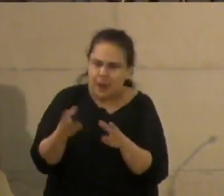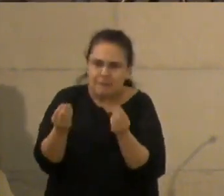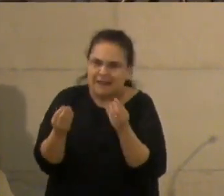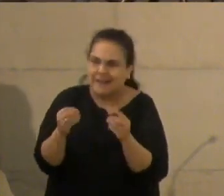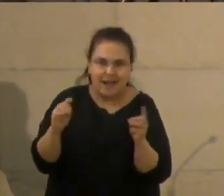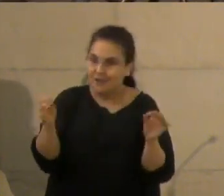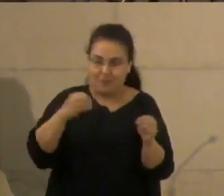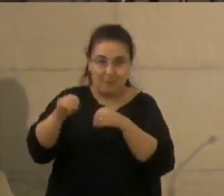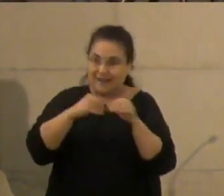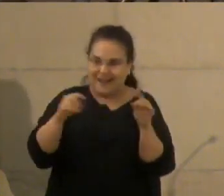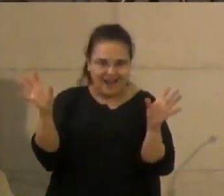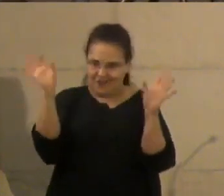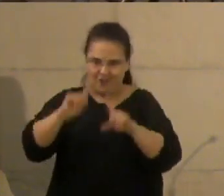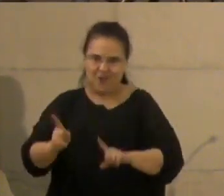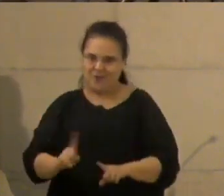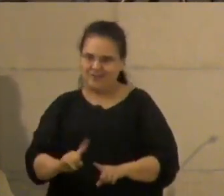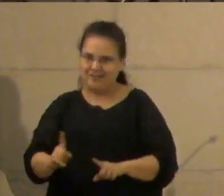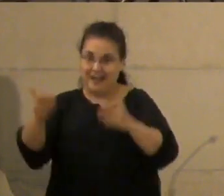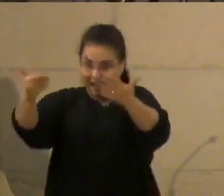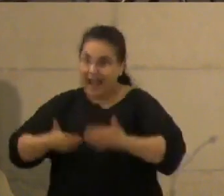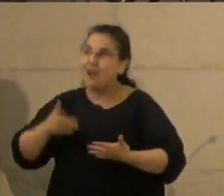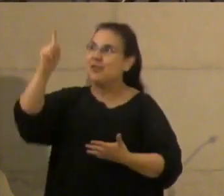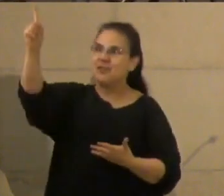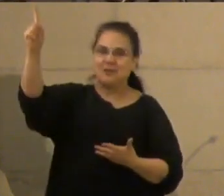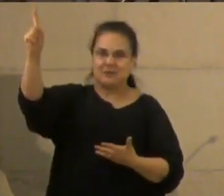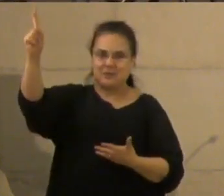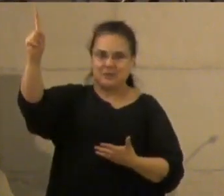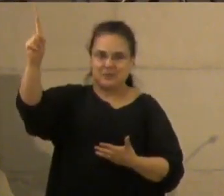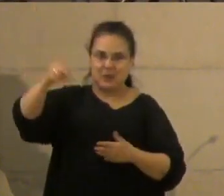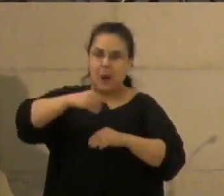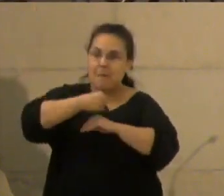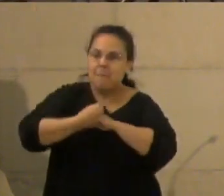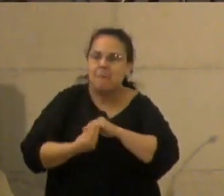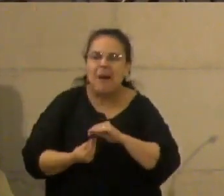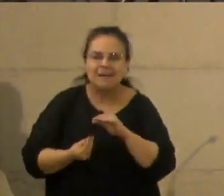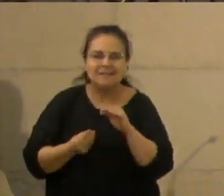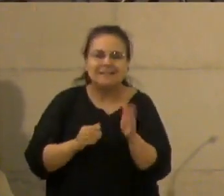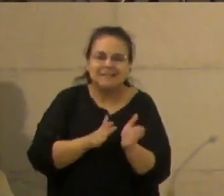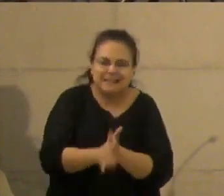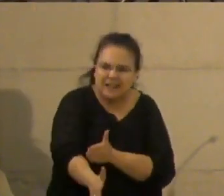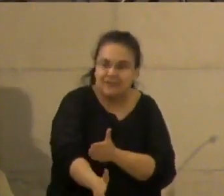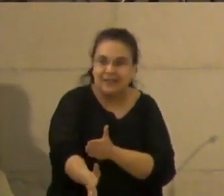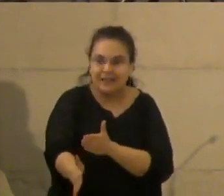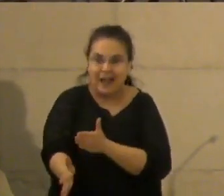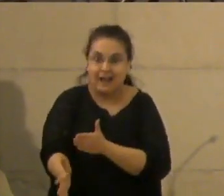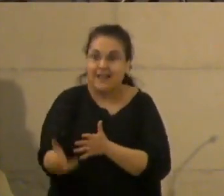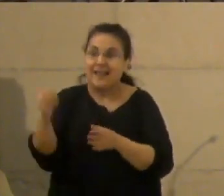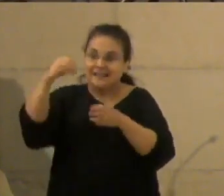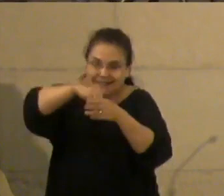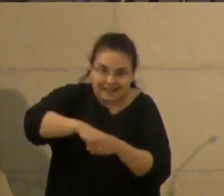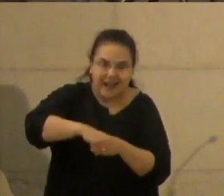que es un regalo que viene de Dios. Comer de este pan es entrar en Cristo y ser así